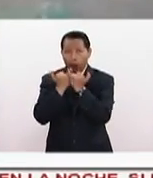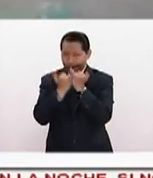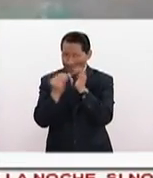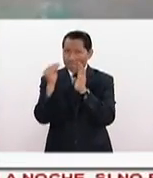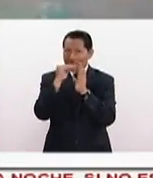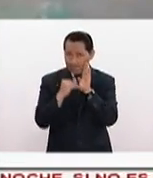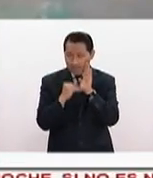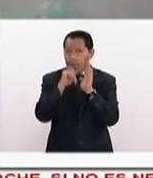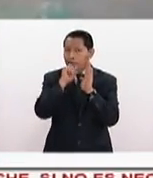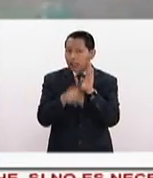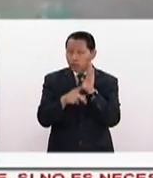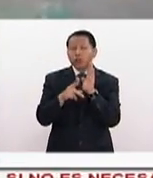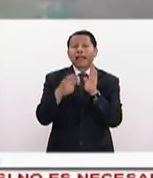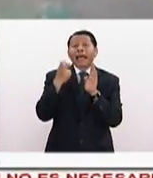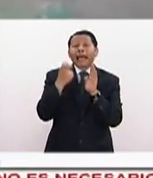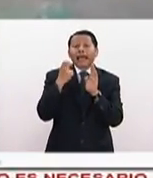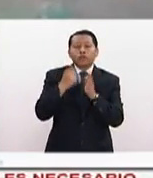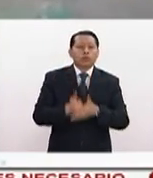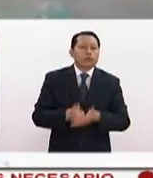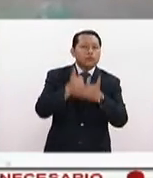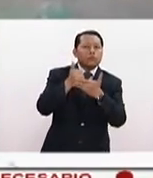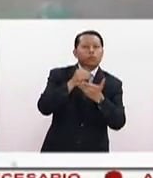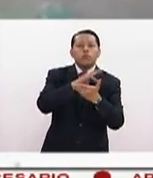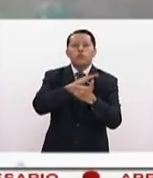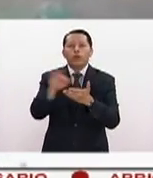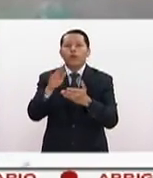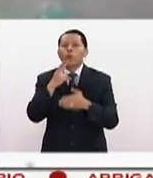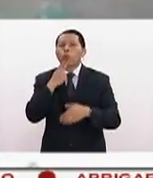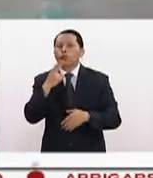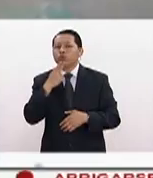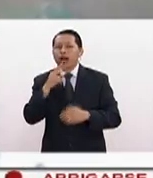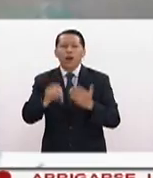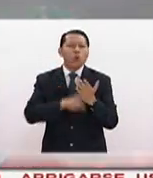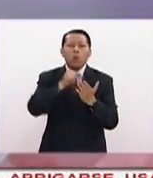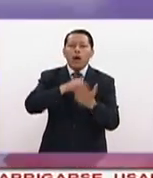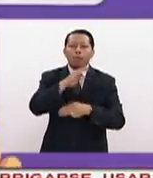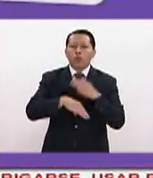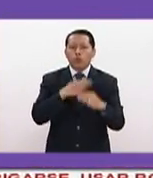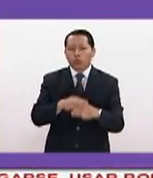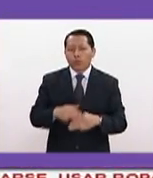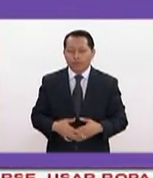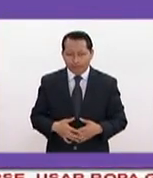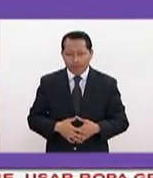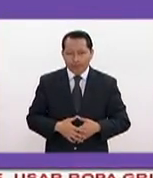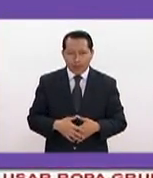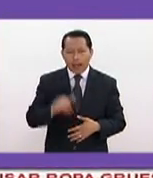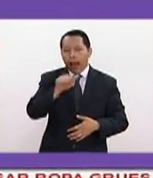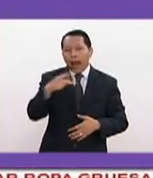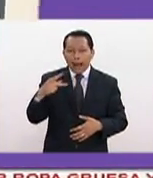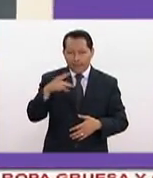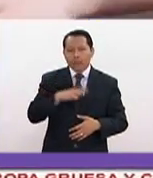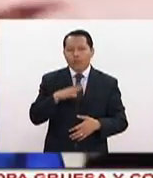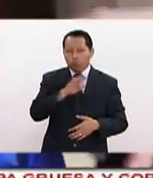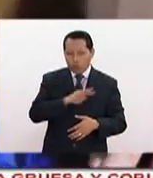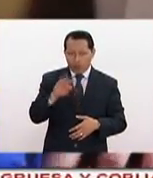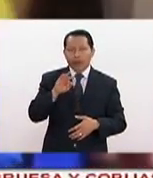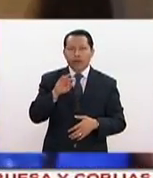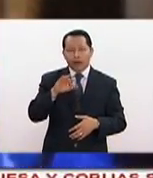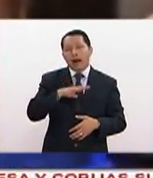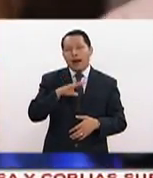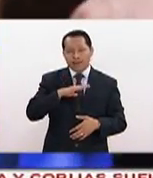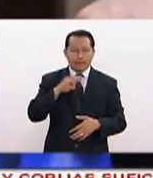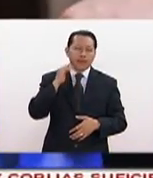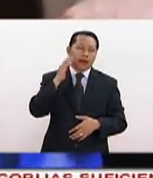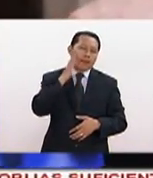que intentamos que esta herramienta sea algo que puedas usar en cualquier lugar del mundo. La app, que está disponible para Apple y